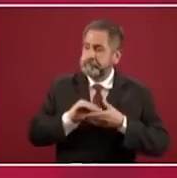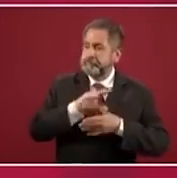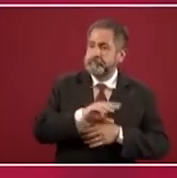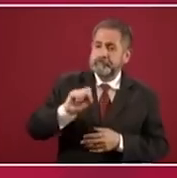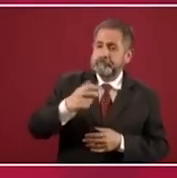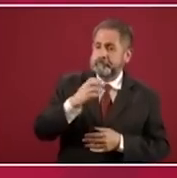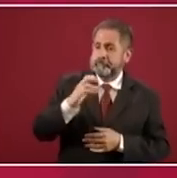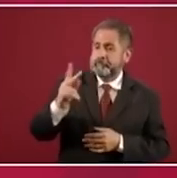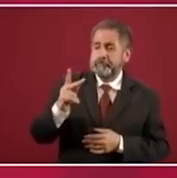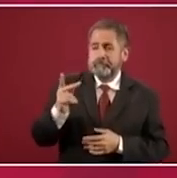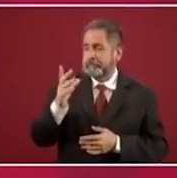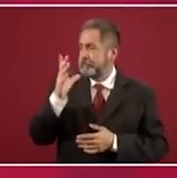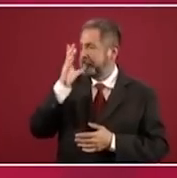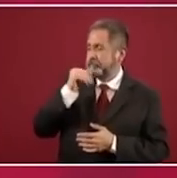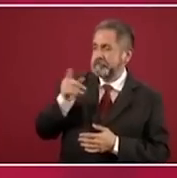Hacienda,